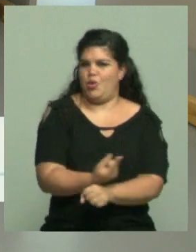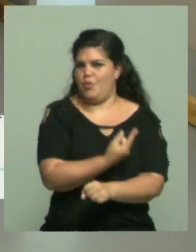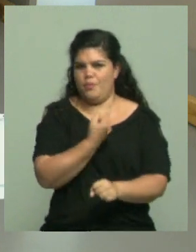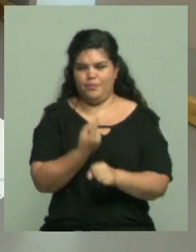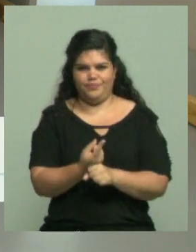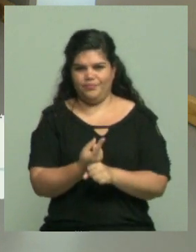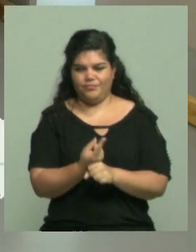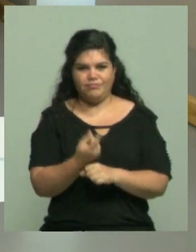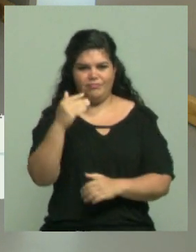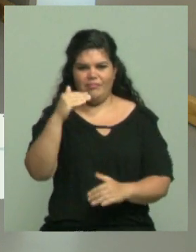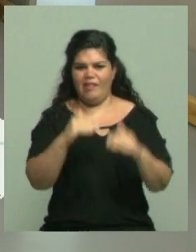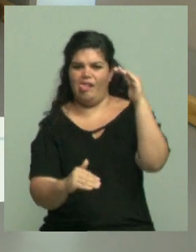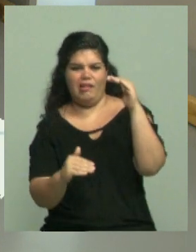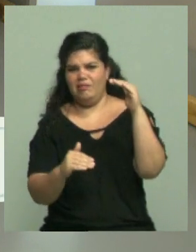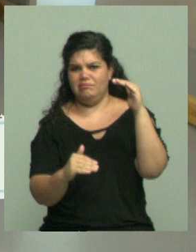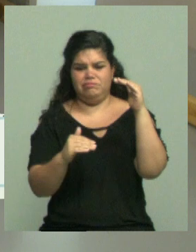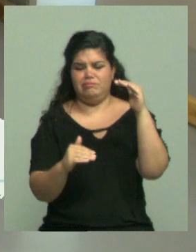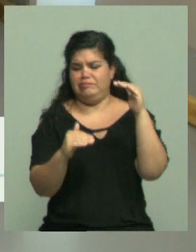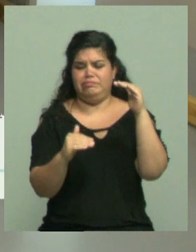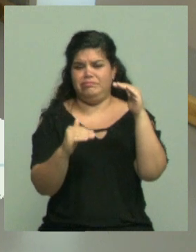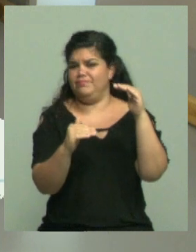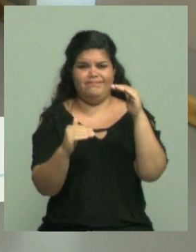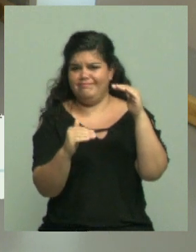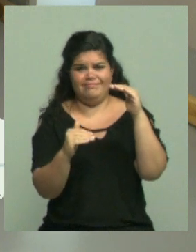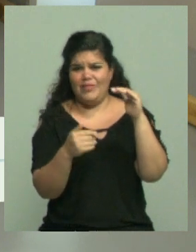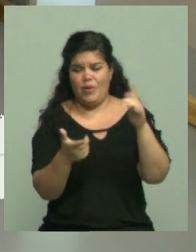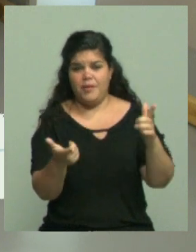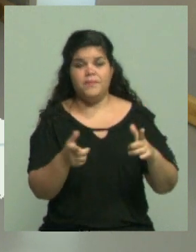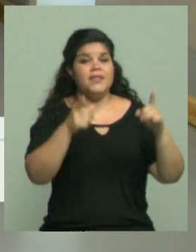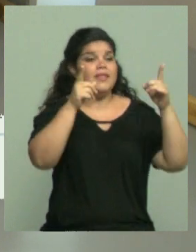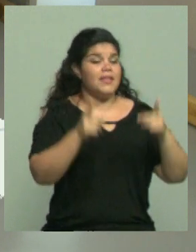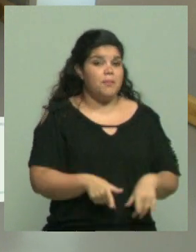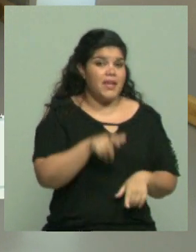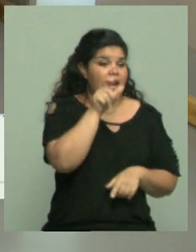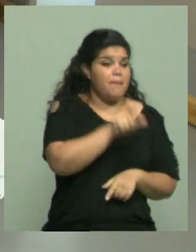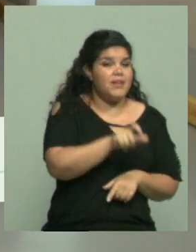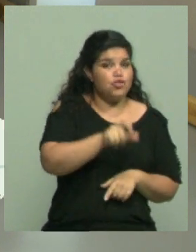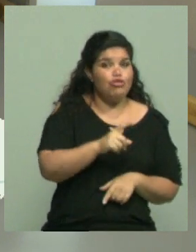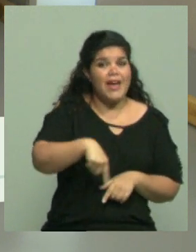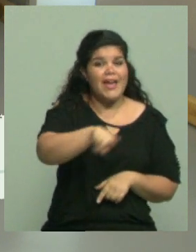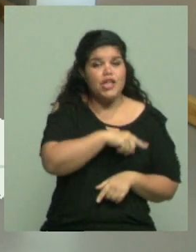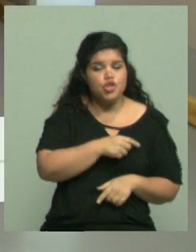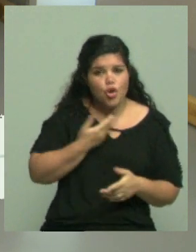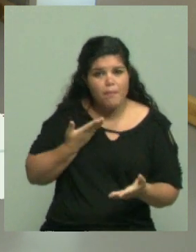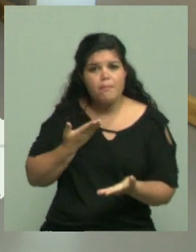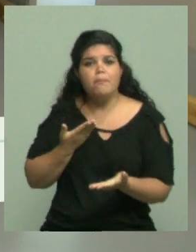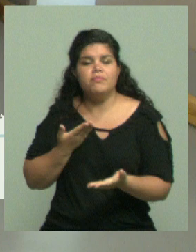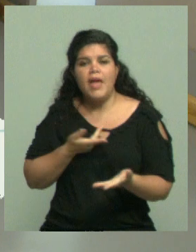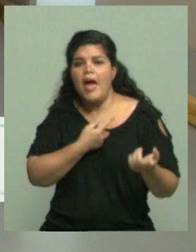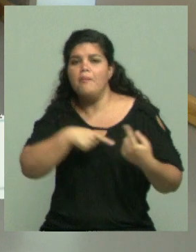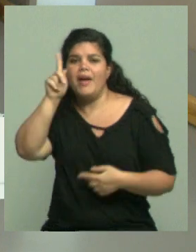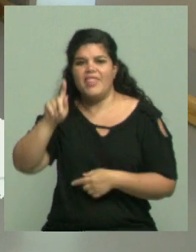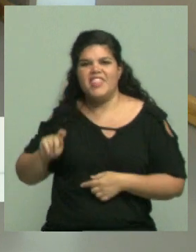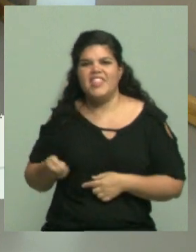esto le sumamos que se le pide hacer un trámite a una persona que ya está afectada y que cuesta mucho, es todo online